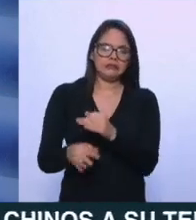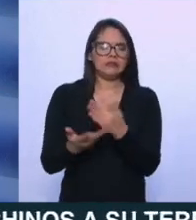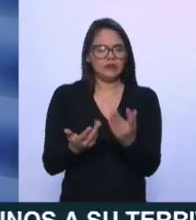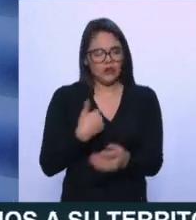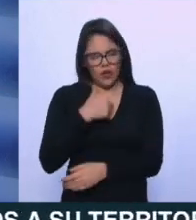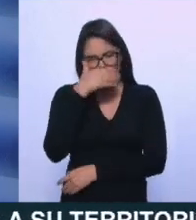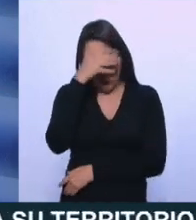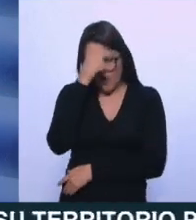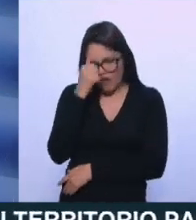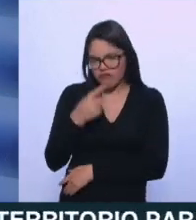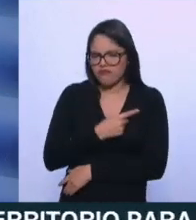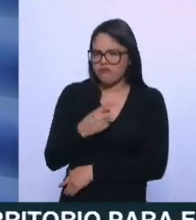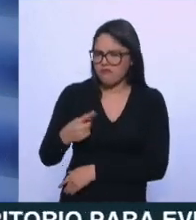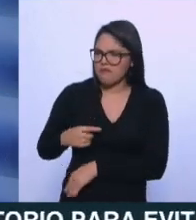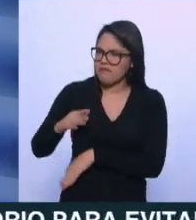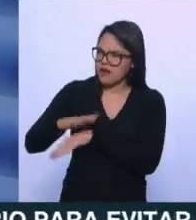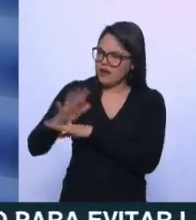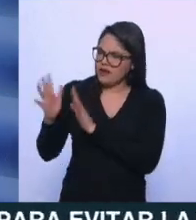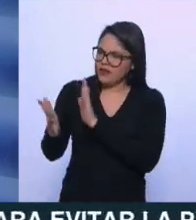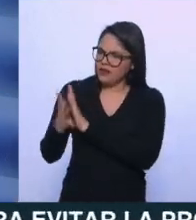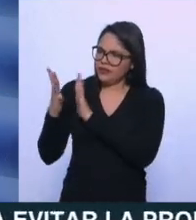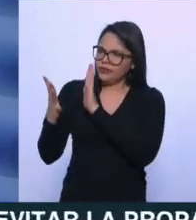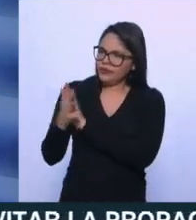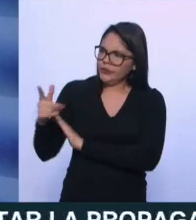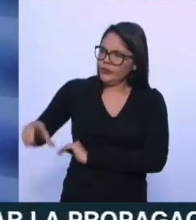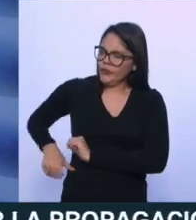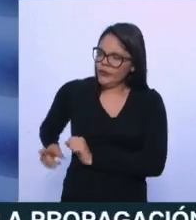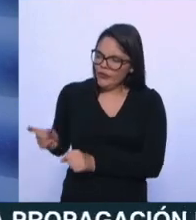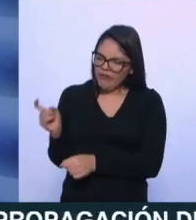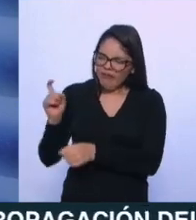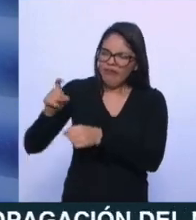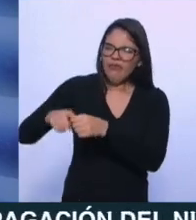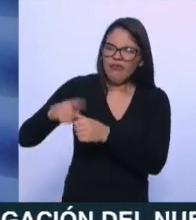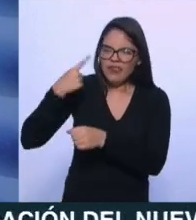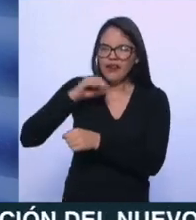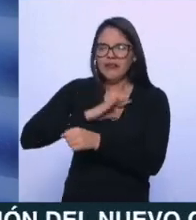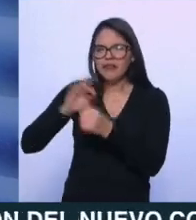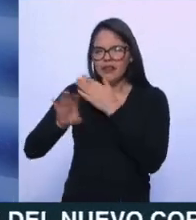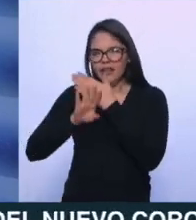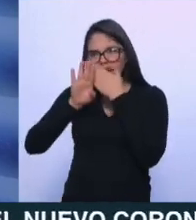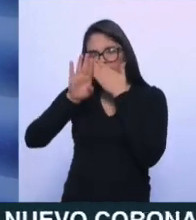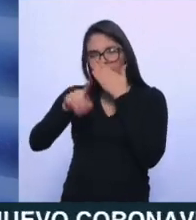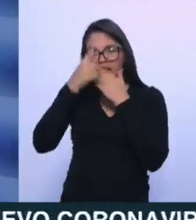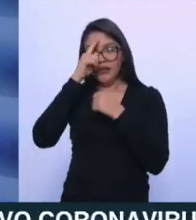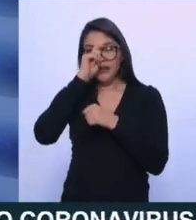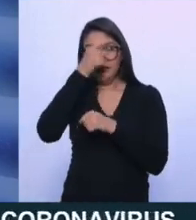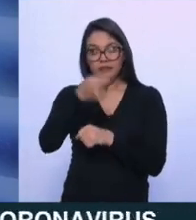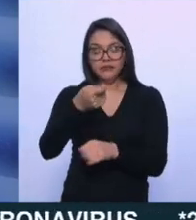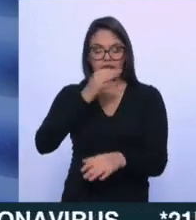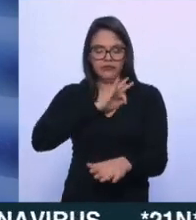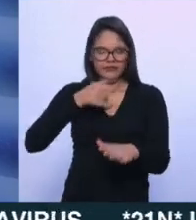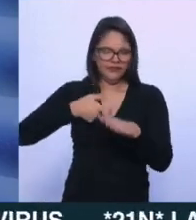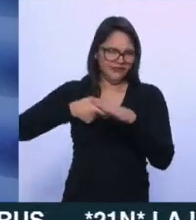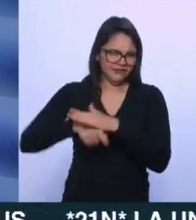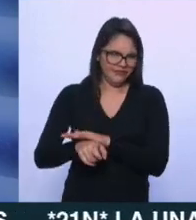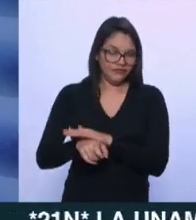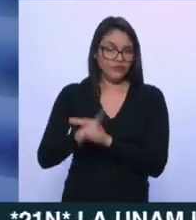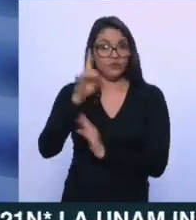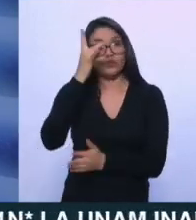del gobierno en el transporte público para evitar esas extorsiones. Y solamente la va a